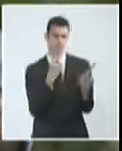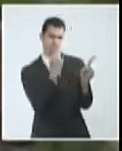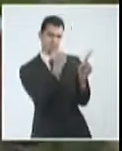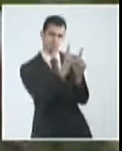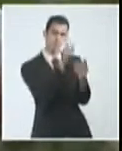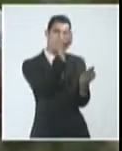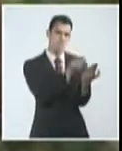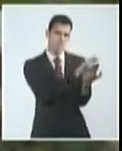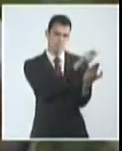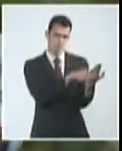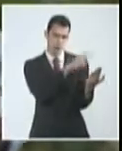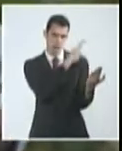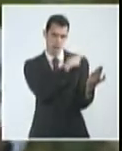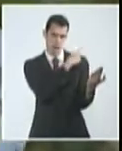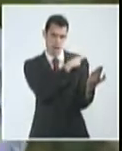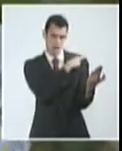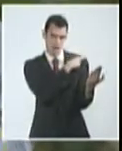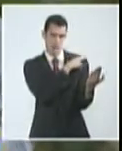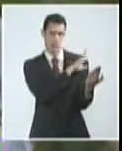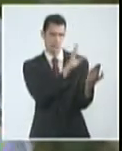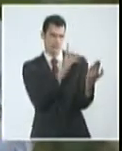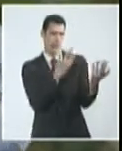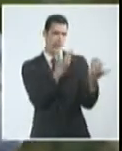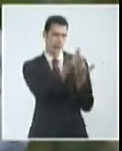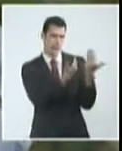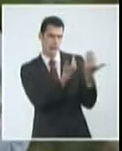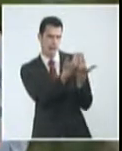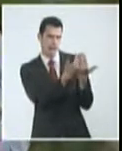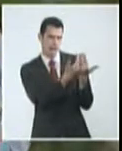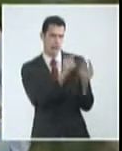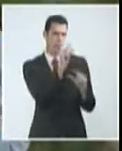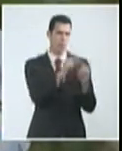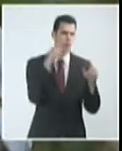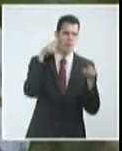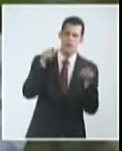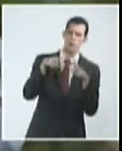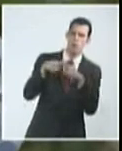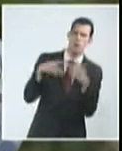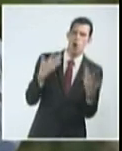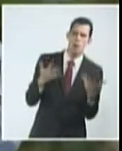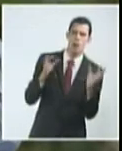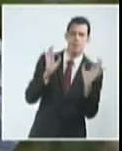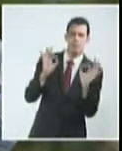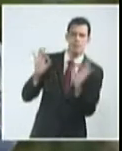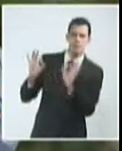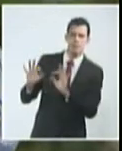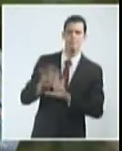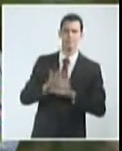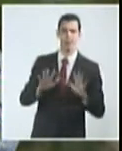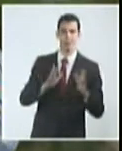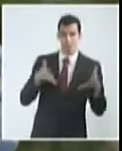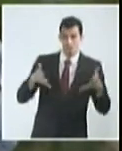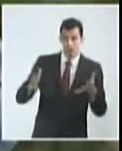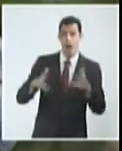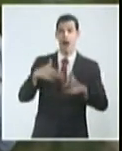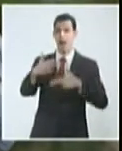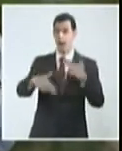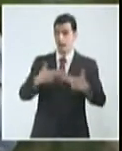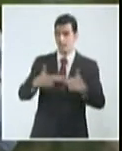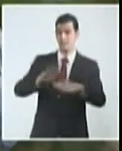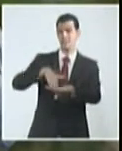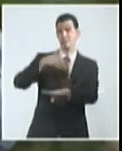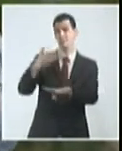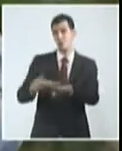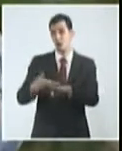retroalimentando los resultados. Si lo hacemos de esa manera, hay sostenibilidad y pasa por entonces ese concepto de poder popular